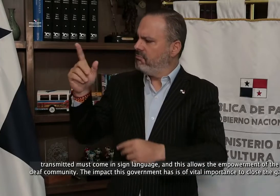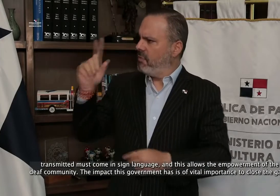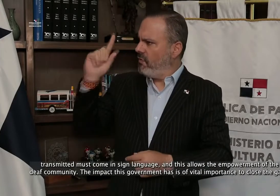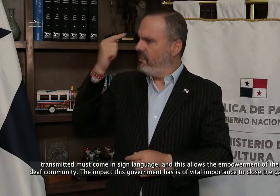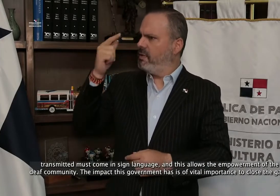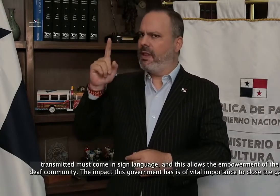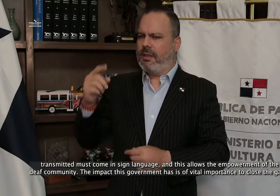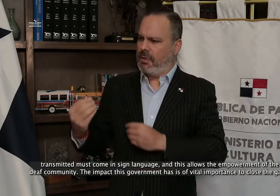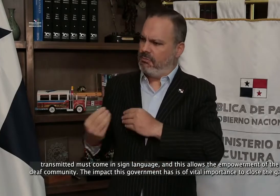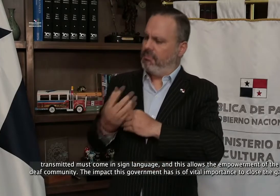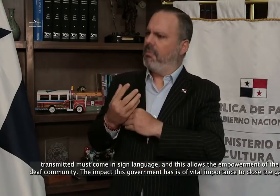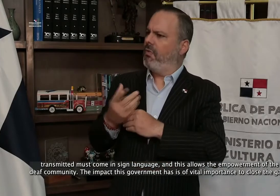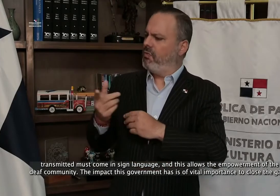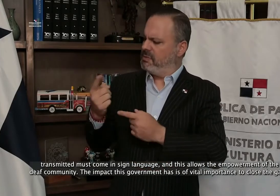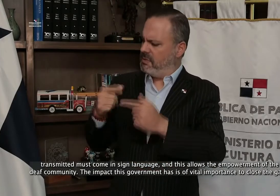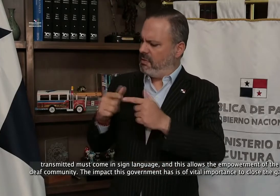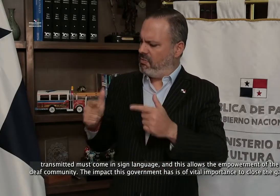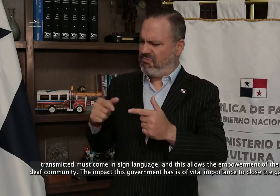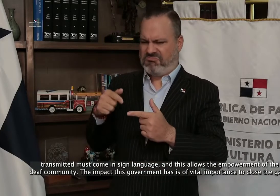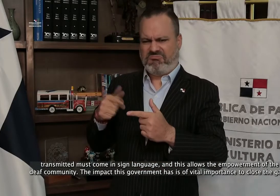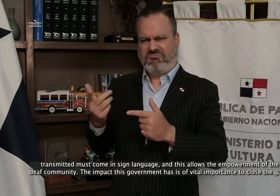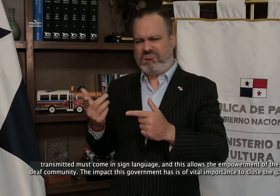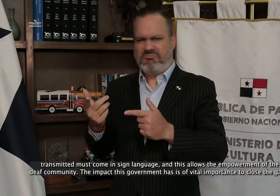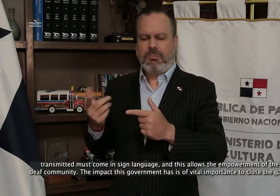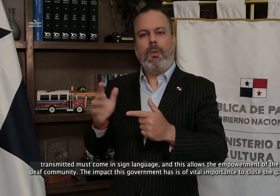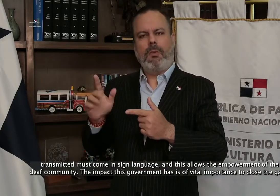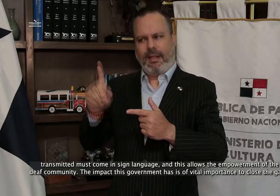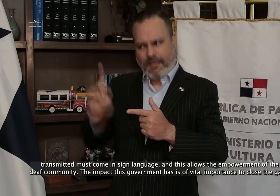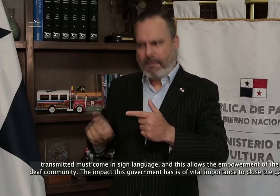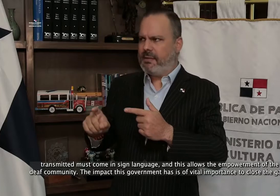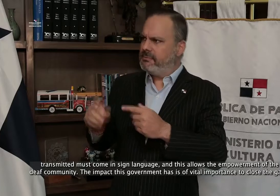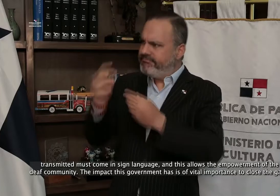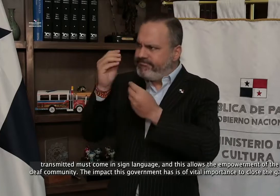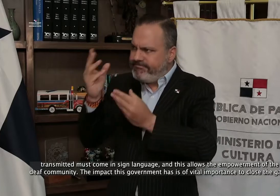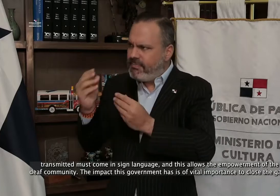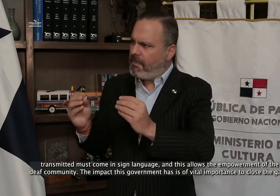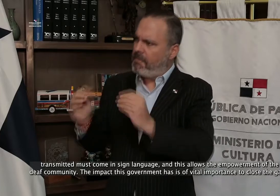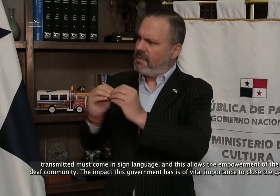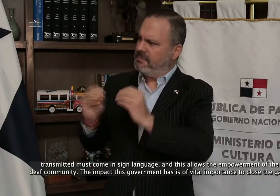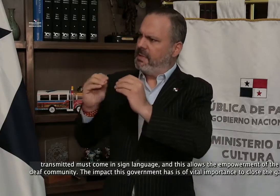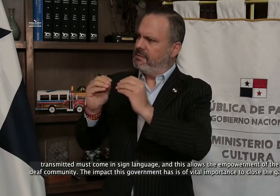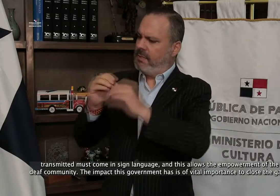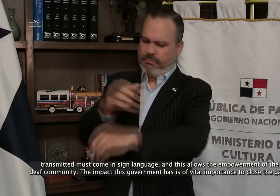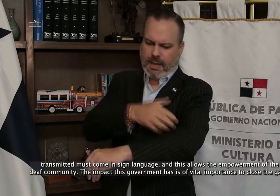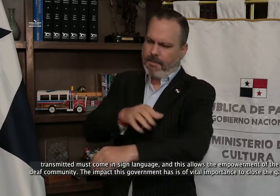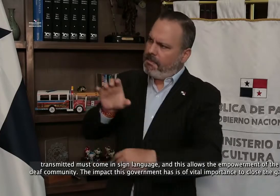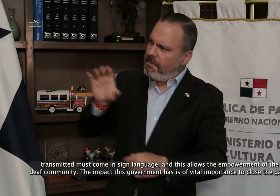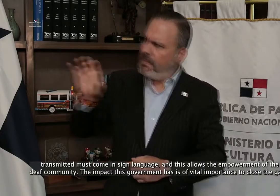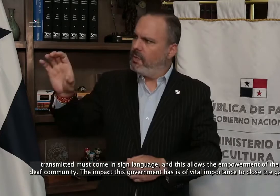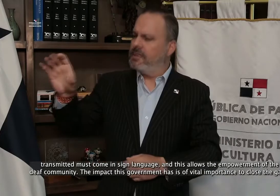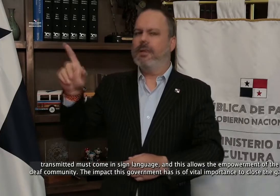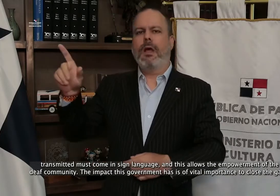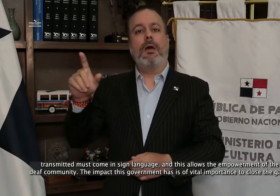mundo estén equiparados, sin distinción alguna, en total inclusión, ya sea sordo u